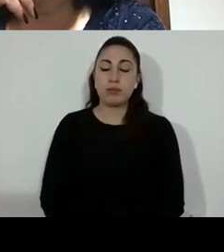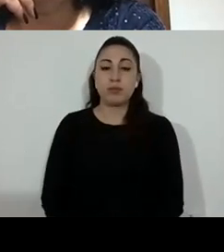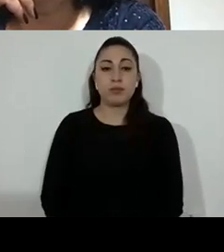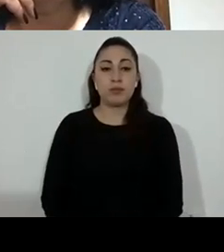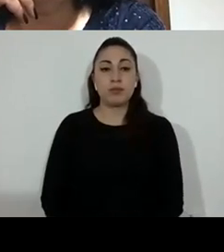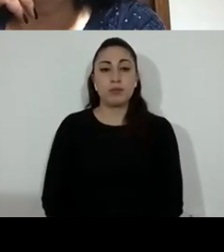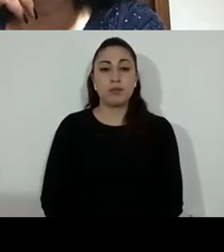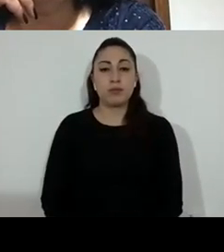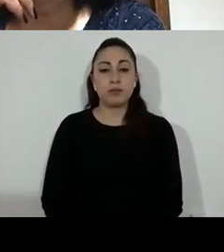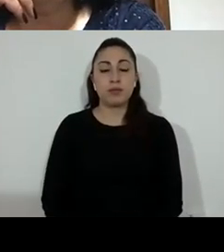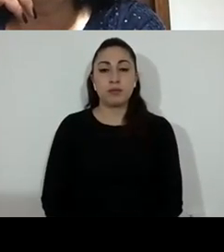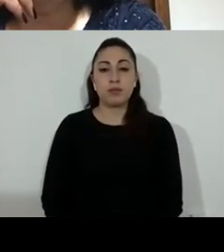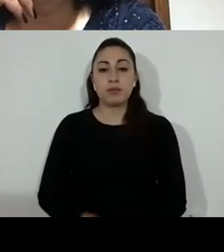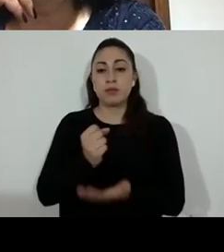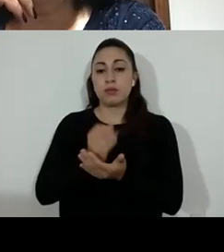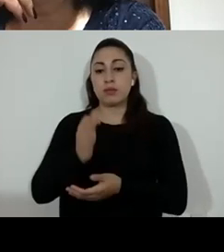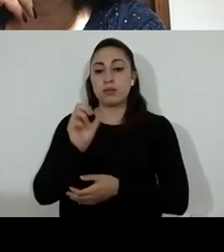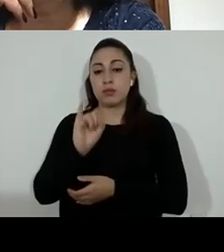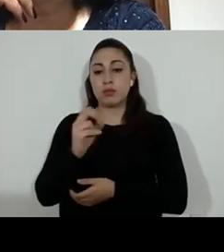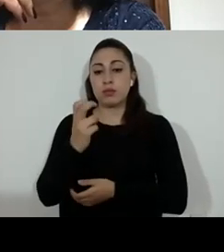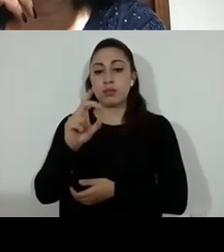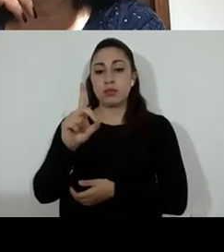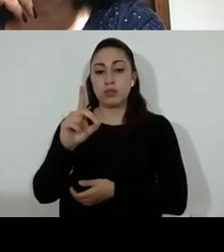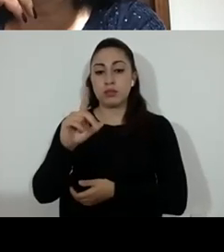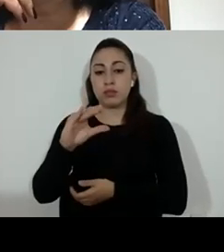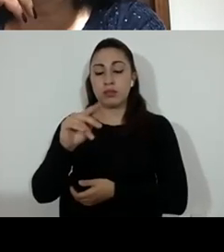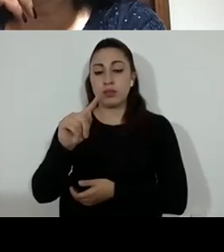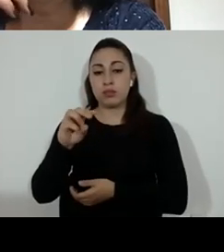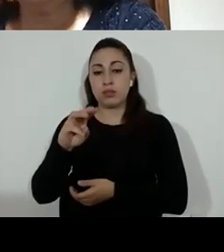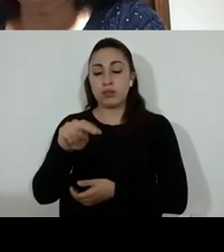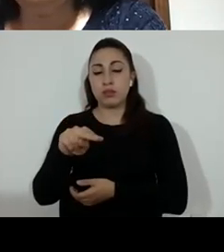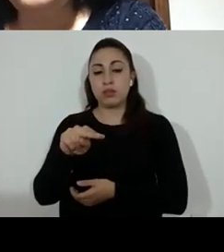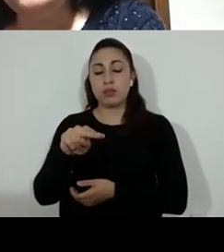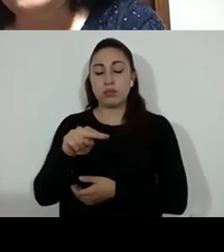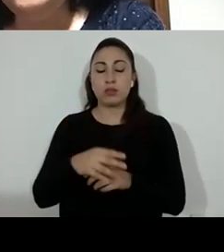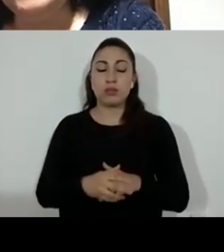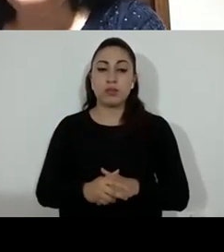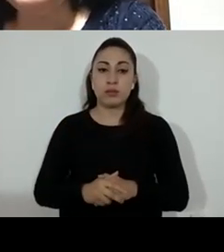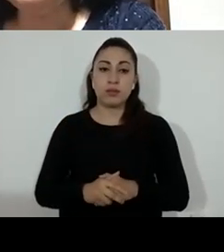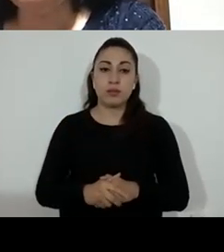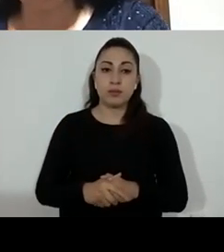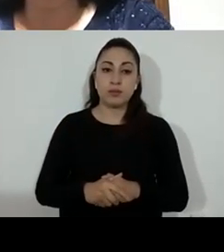En consecuencia, se aprueba el dictamen en lo general y en lo particular.